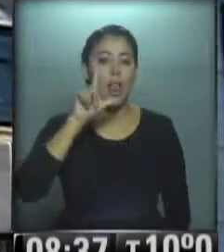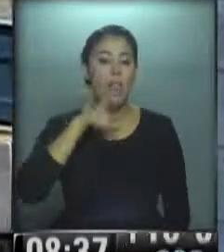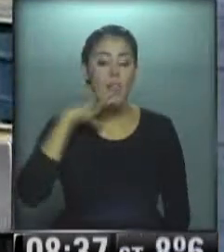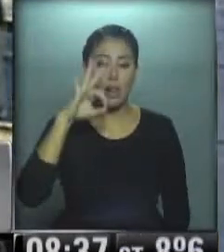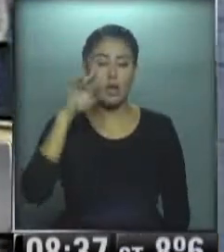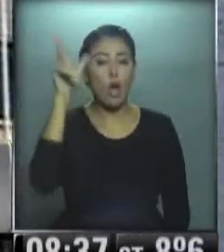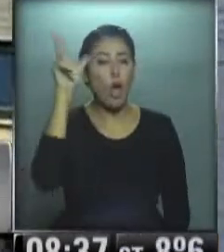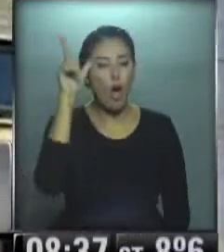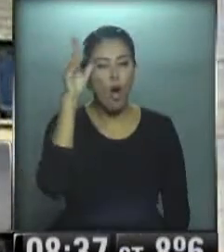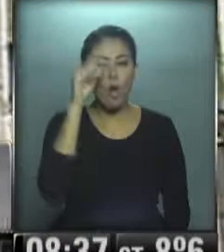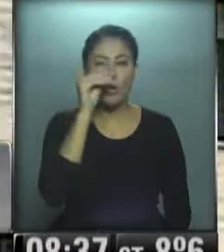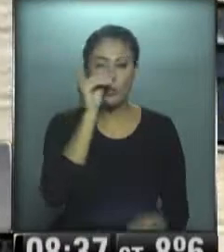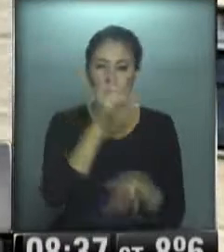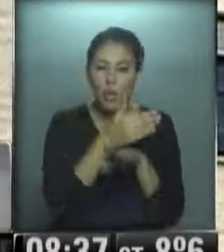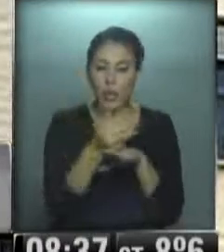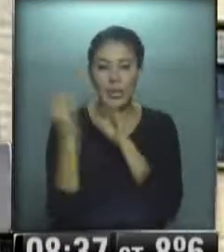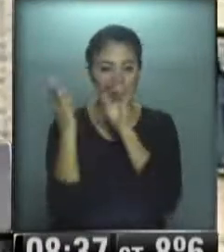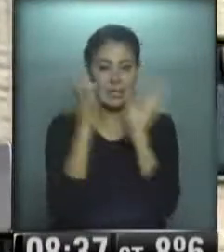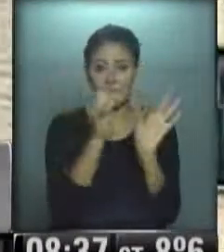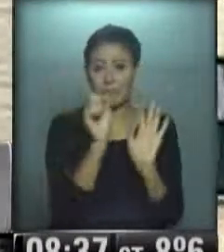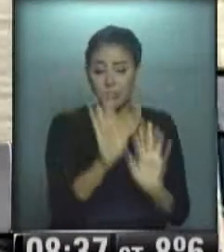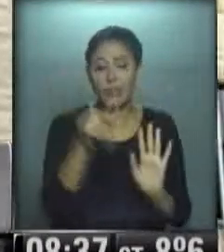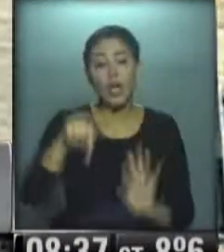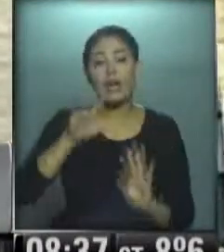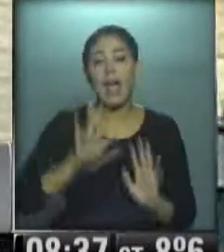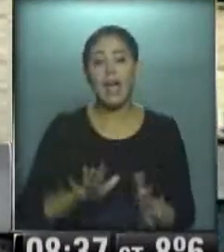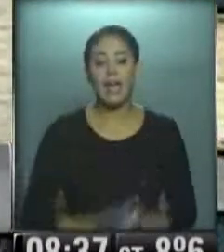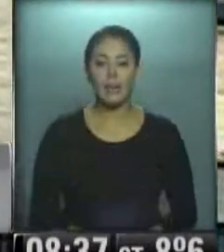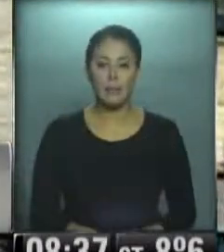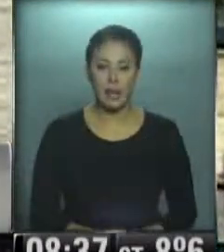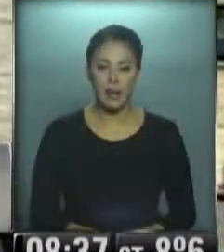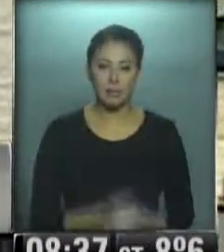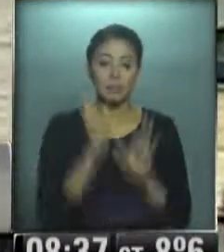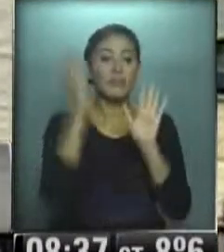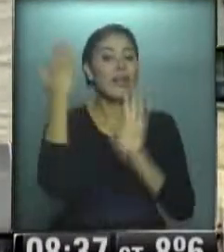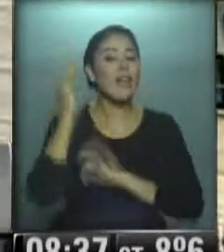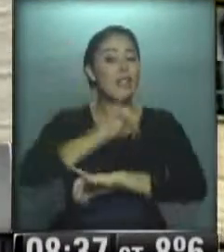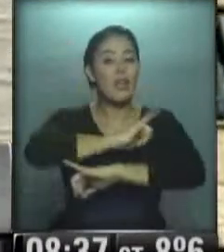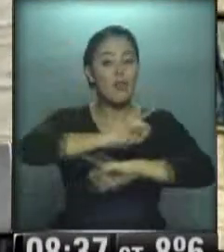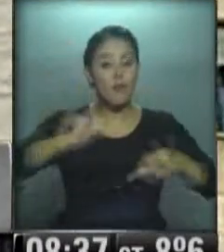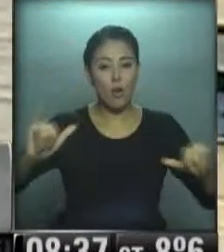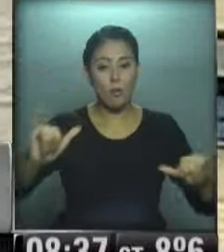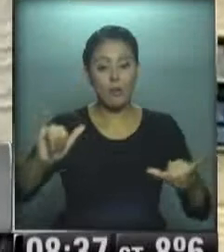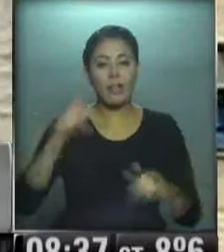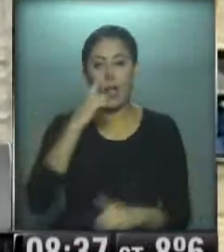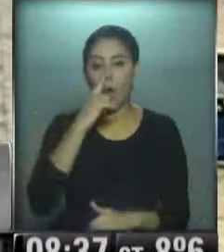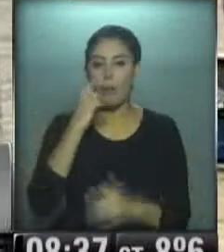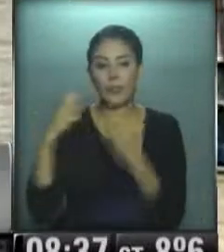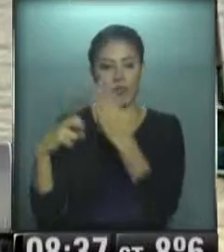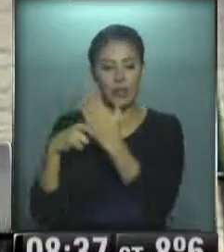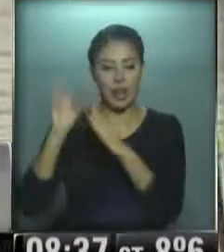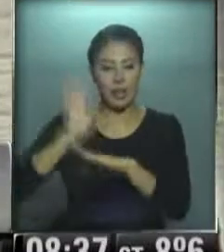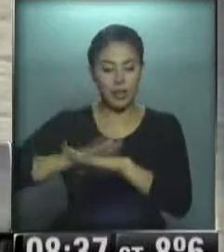y minutos nada más esperamos entonces el ingreso como se había anunciado también del fiscal de la causa